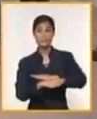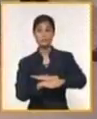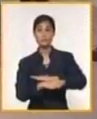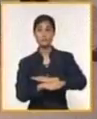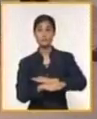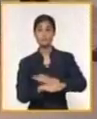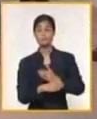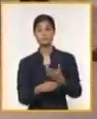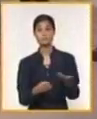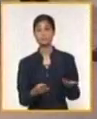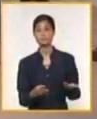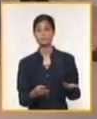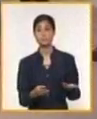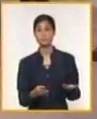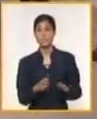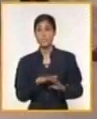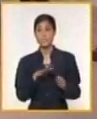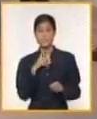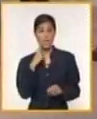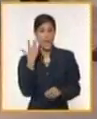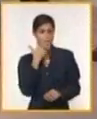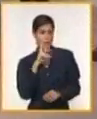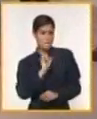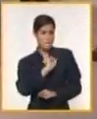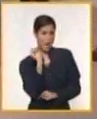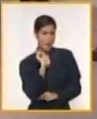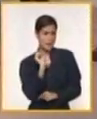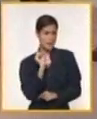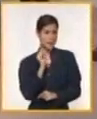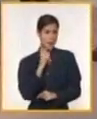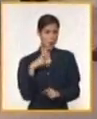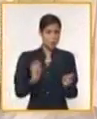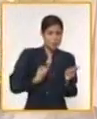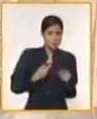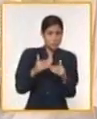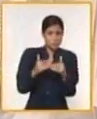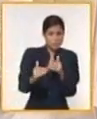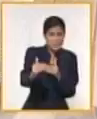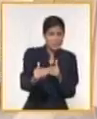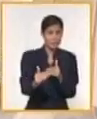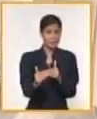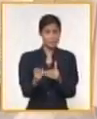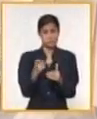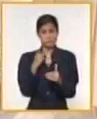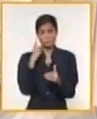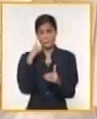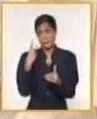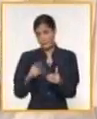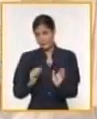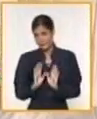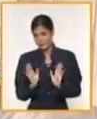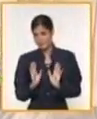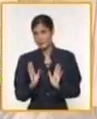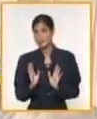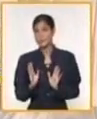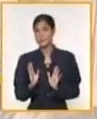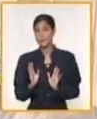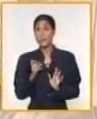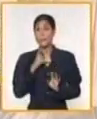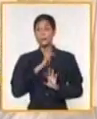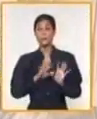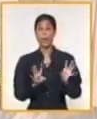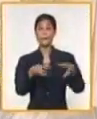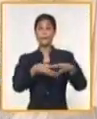a reconfigurar. Gane quien gane, se extienda la guerra, ya está reconfigurado. Porque, por ejemplo, el eje de la resistencia se había